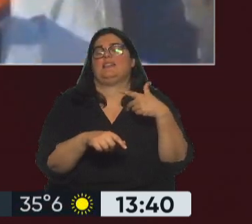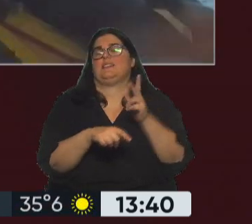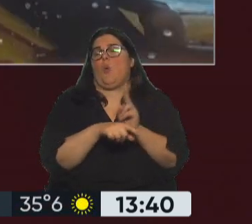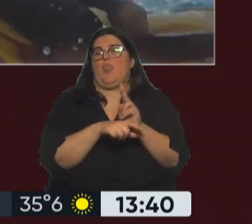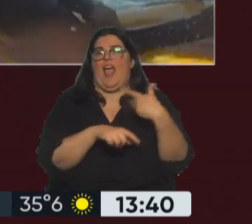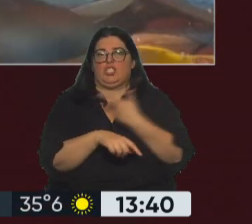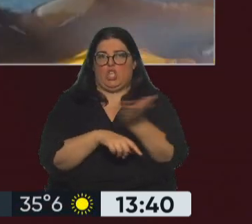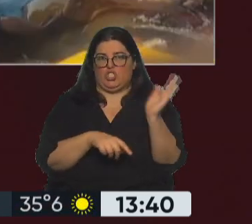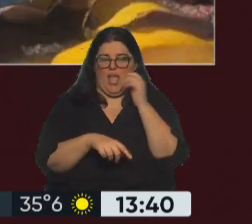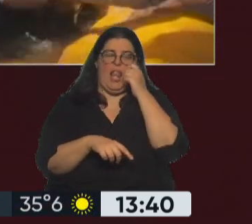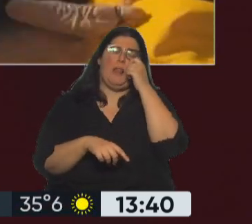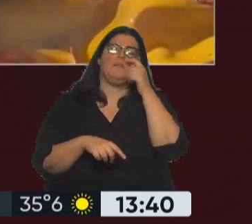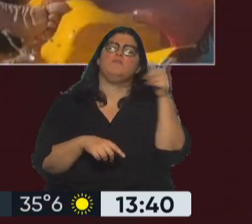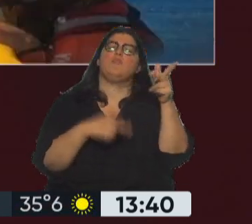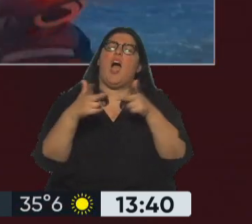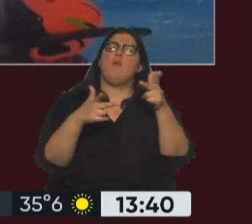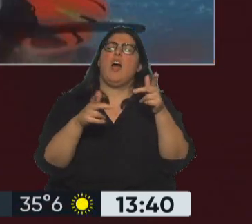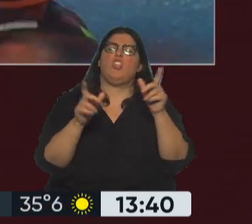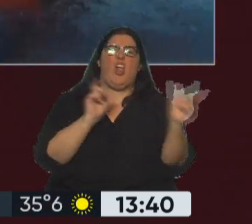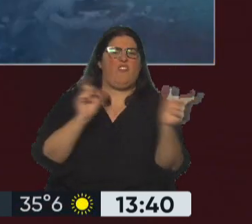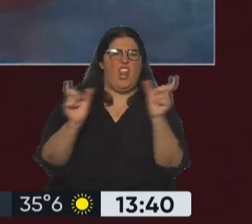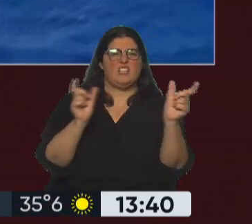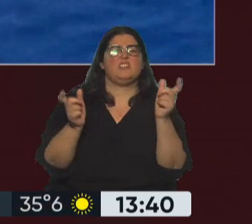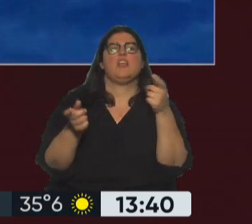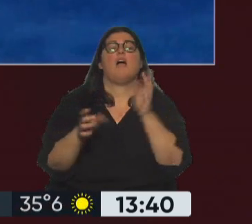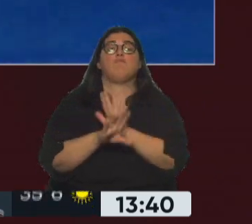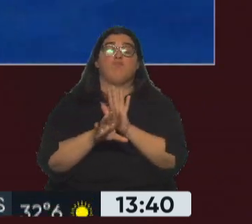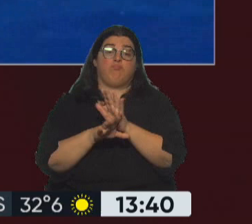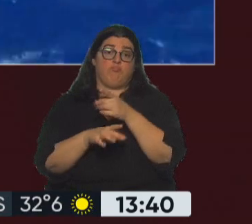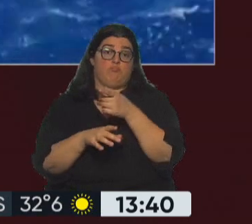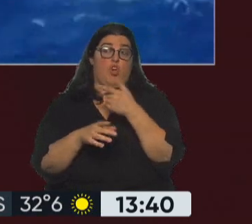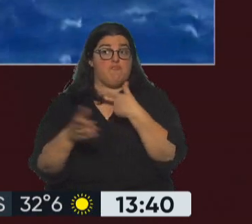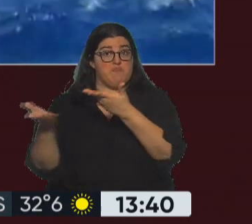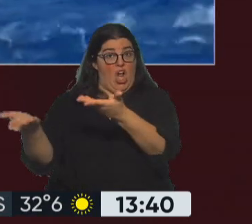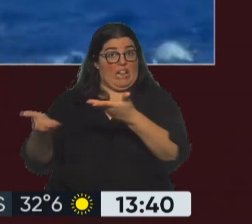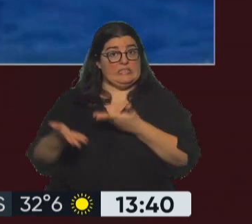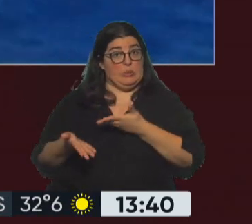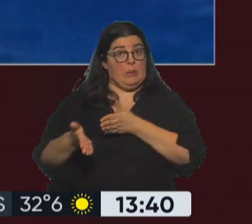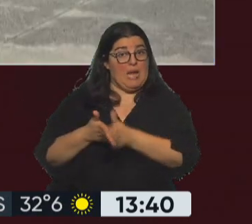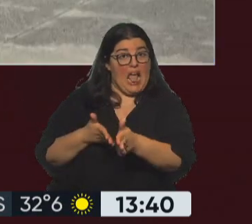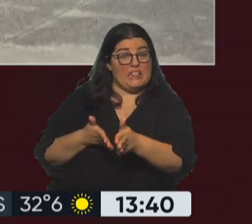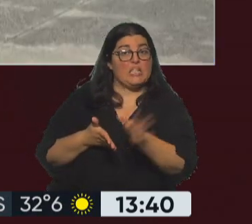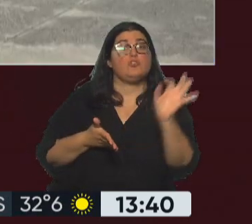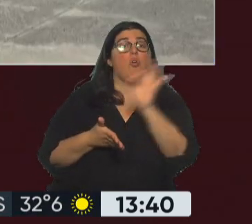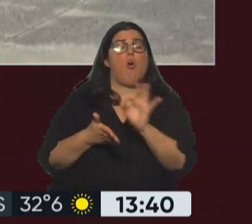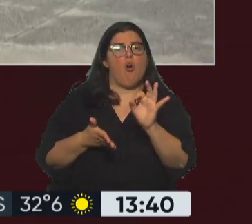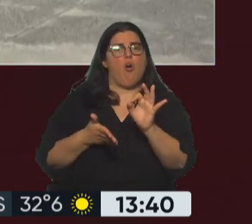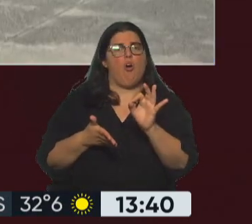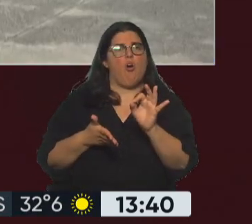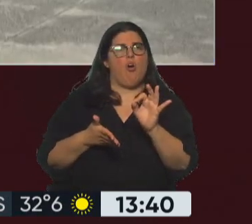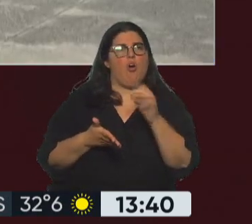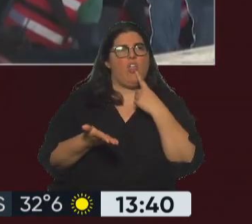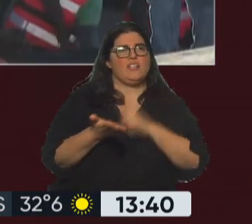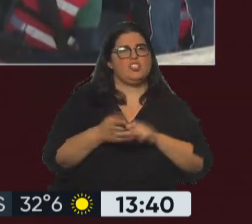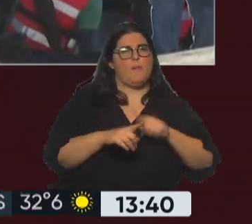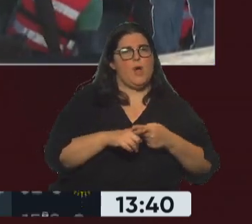claramente la distinción entre lo que es la posibilidad de recibir migrantes y lo que sería una política imitativa,